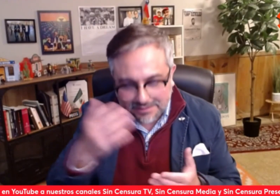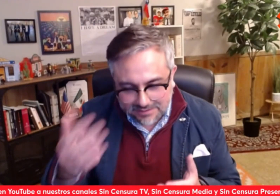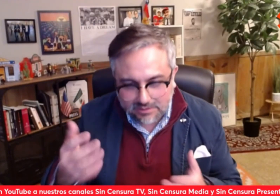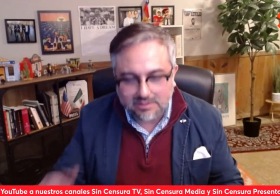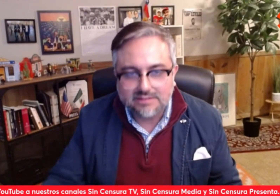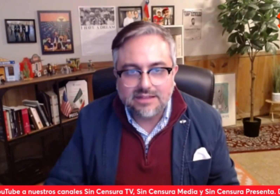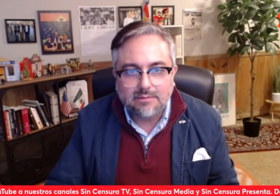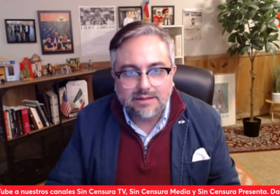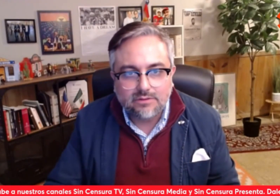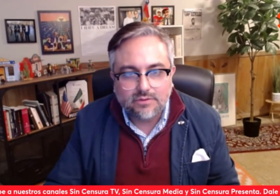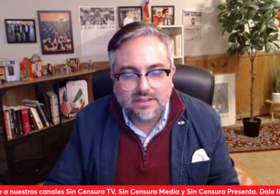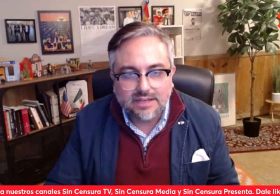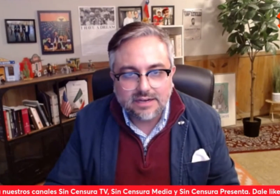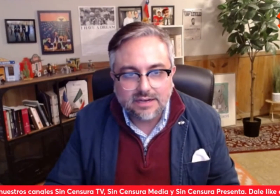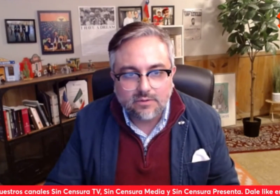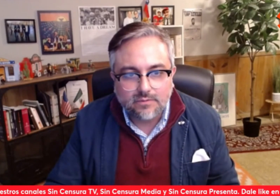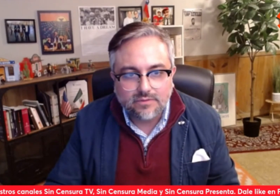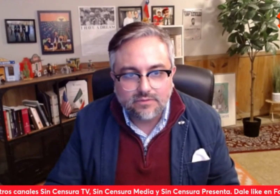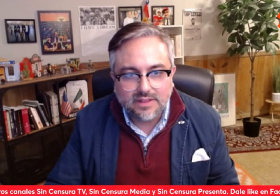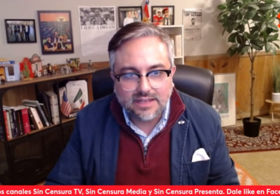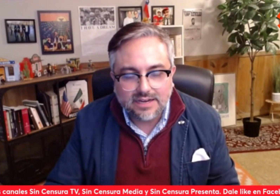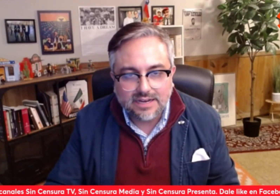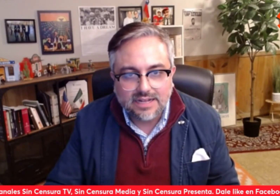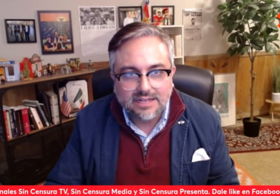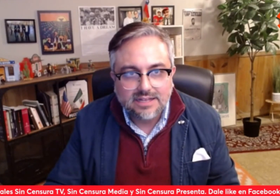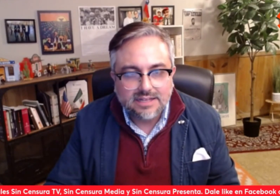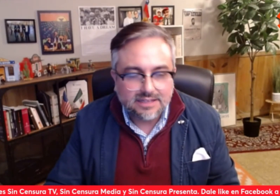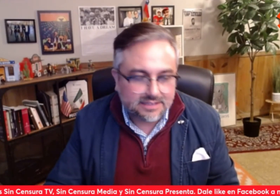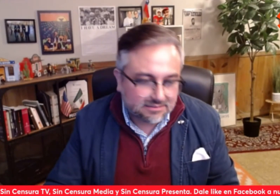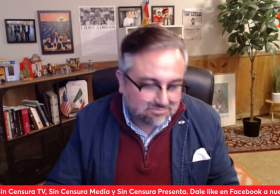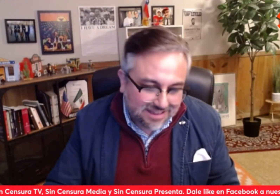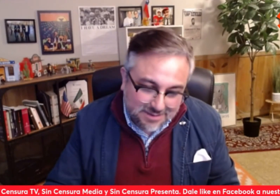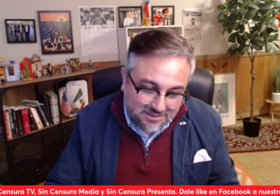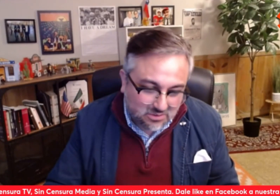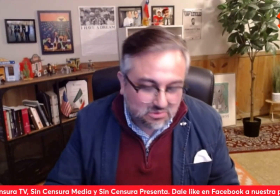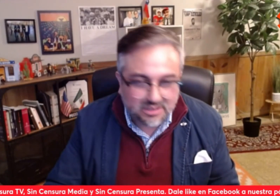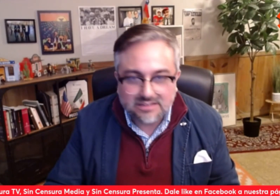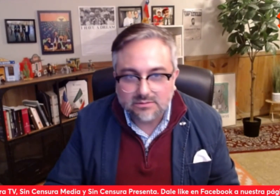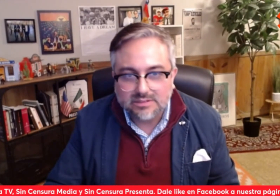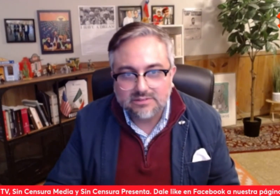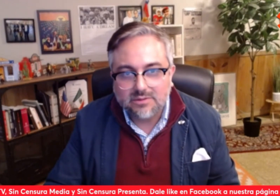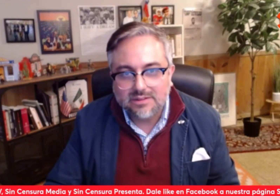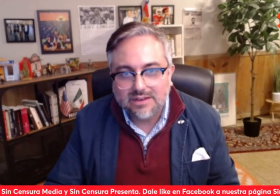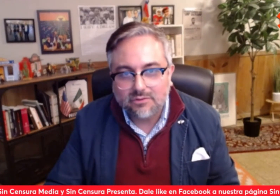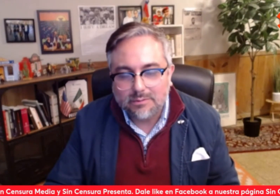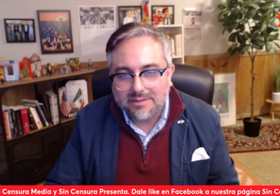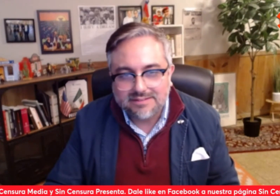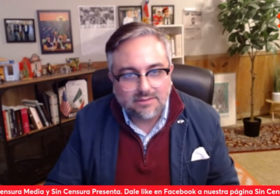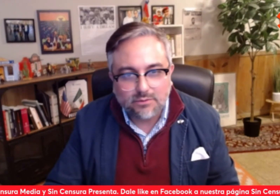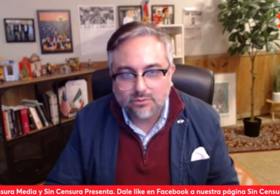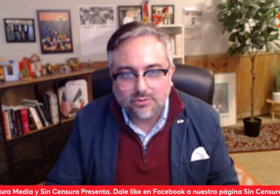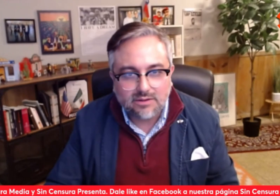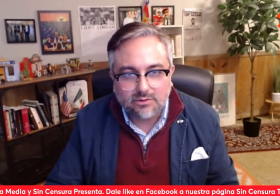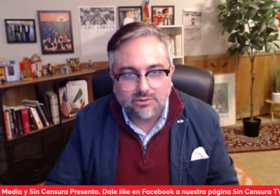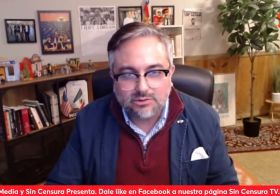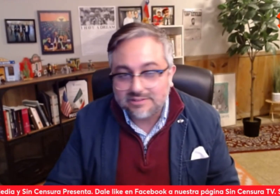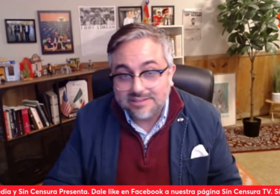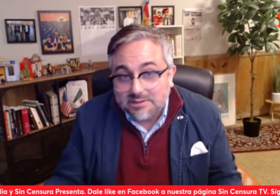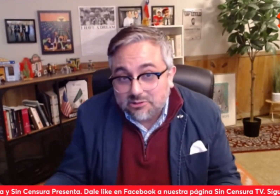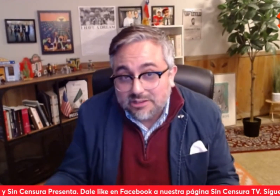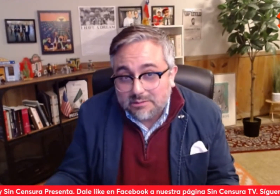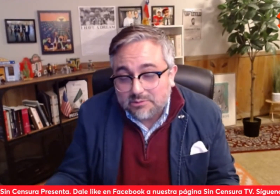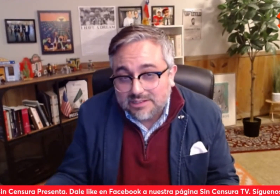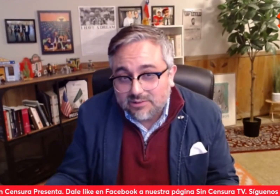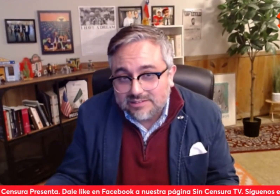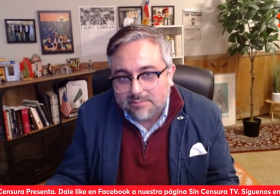David a partir de donde ya estaba hablando Frida Guerrera. Ha venido ocurriendo esto de la forma más desafortunada con nuestros